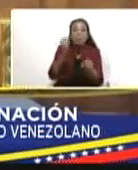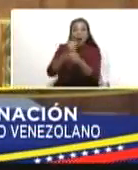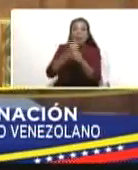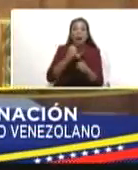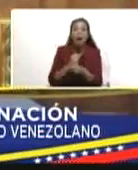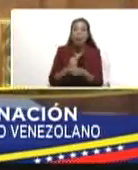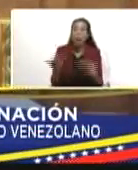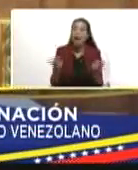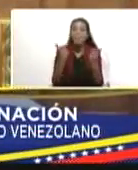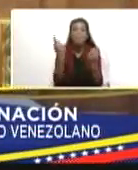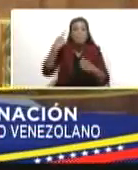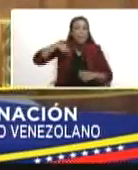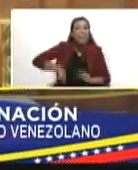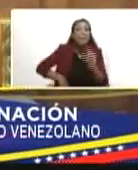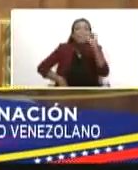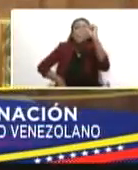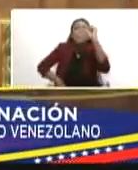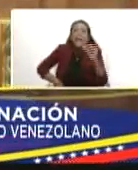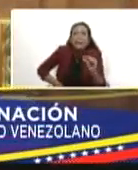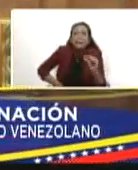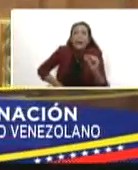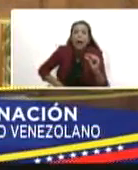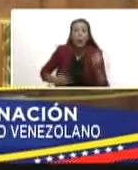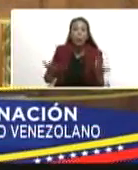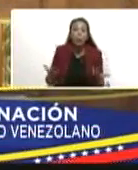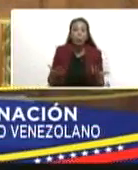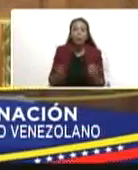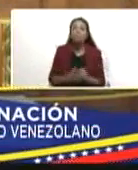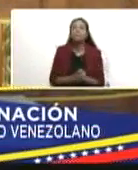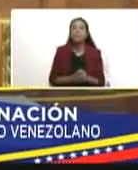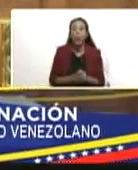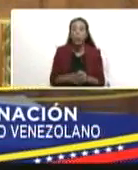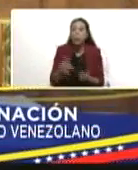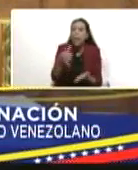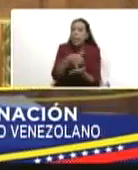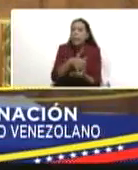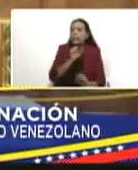y trabajadoras con una